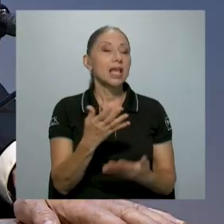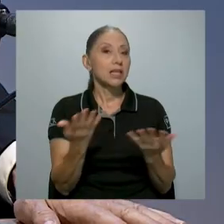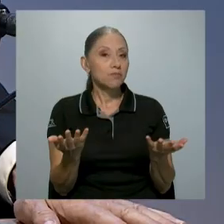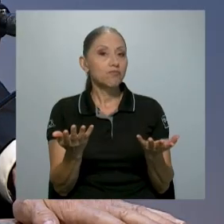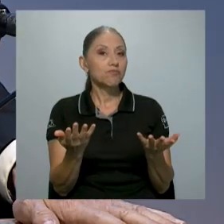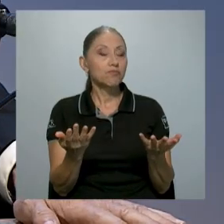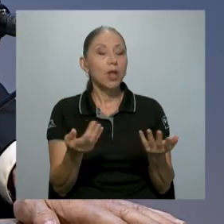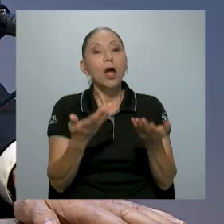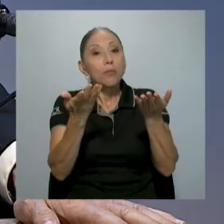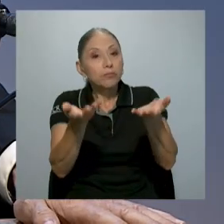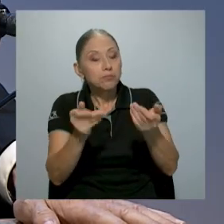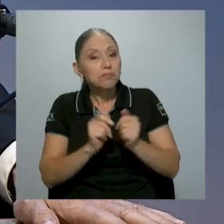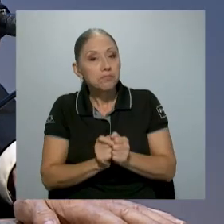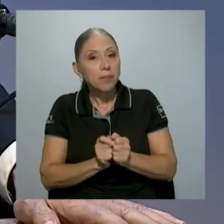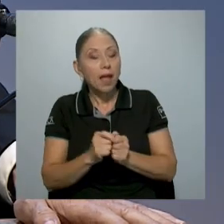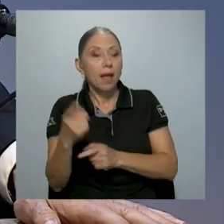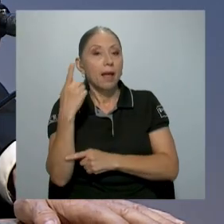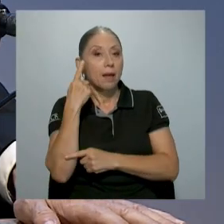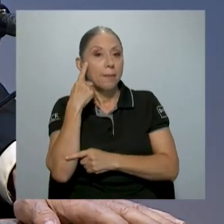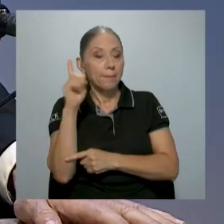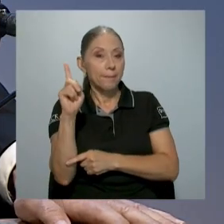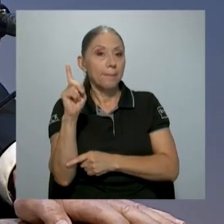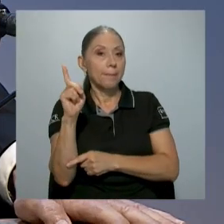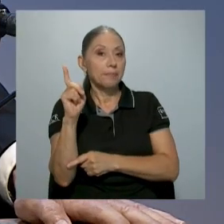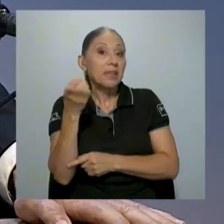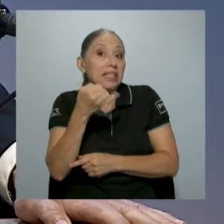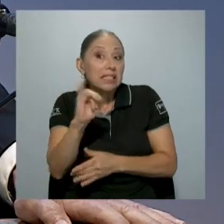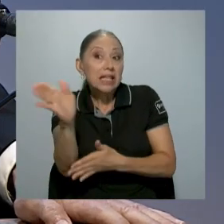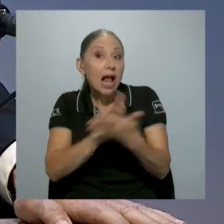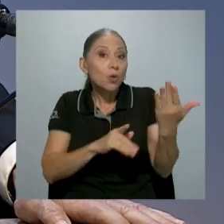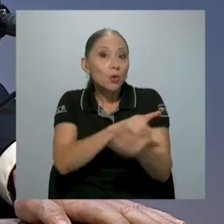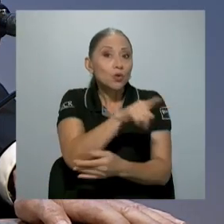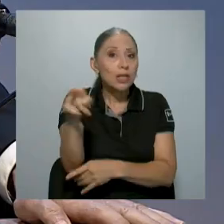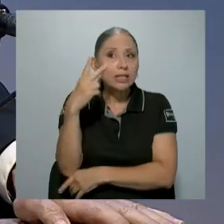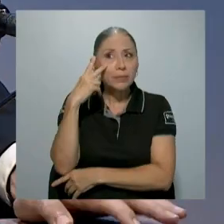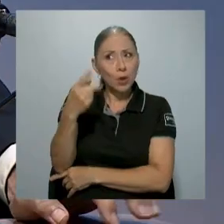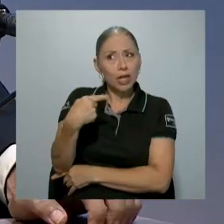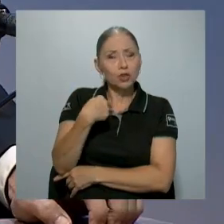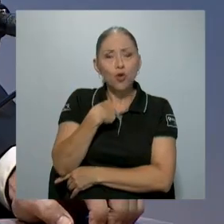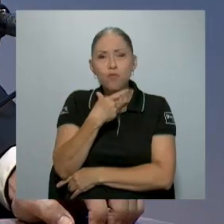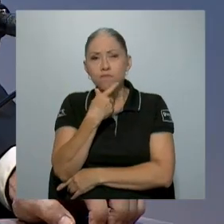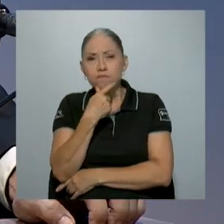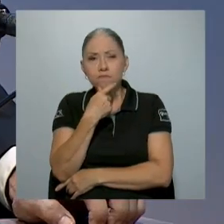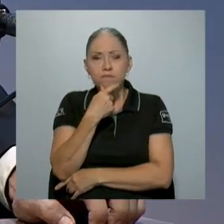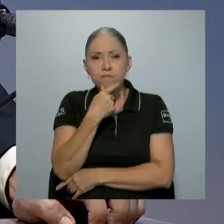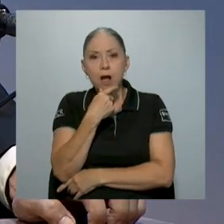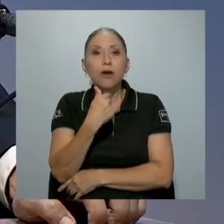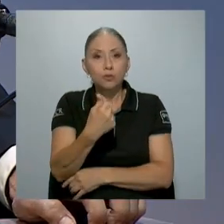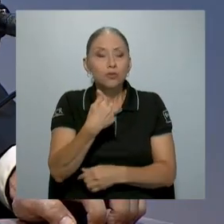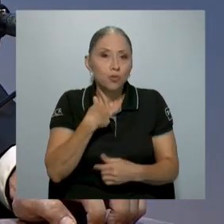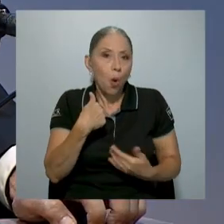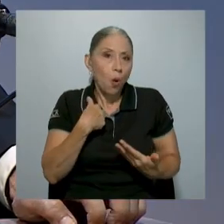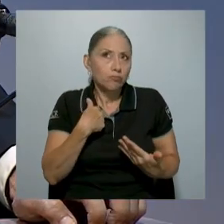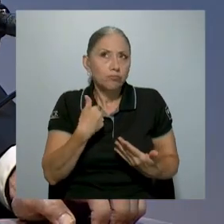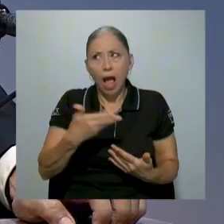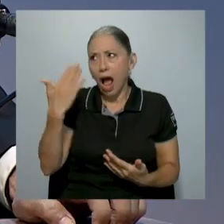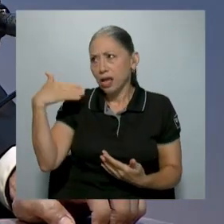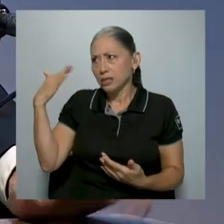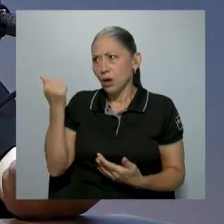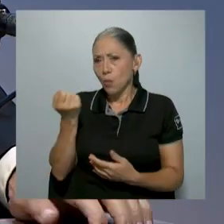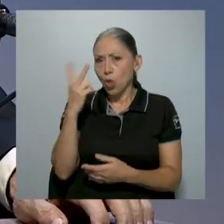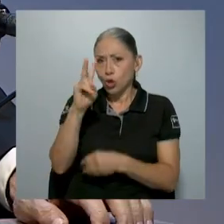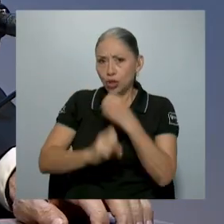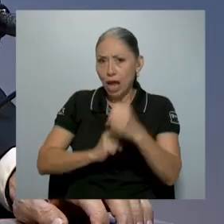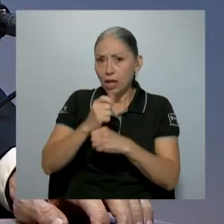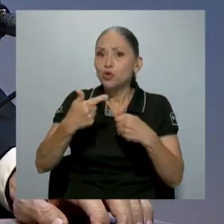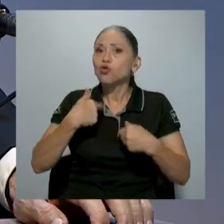por cierto, para que si alguien me vio titubear, yo soy hace como 12 años soy adulto